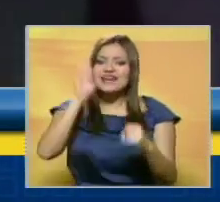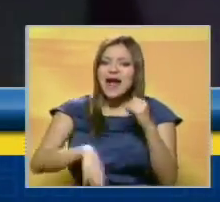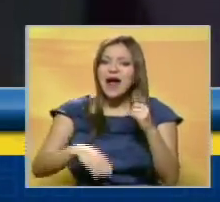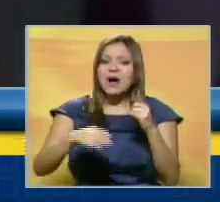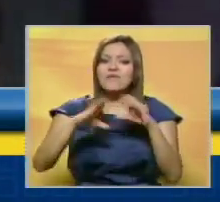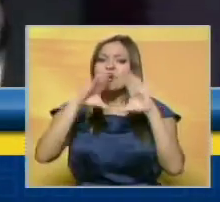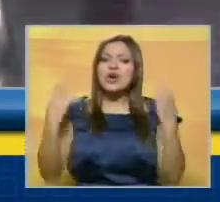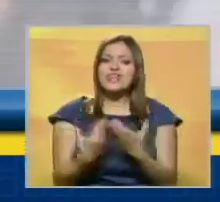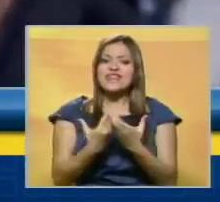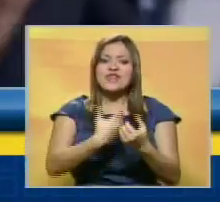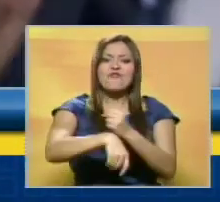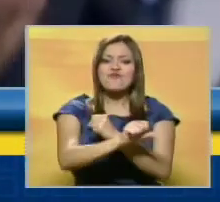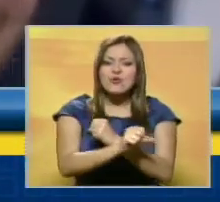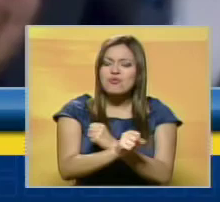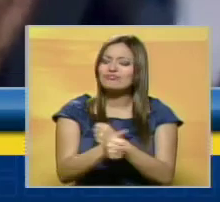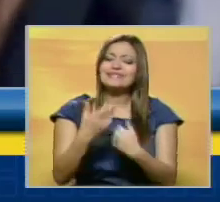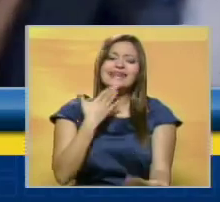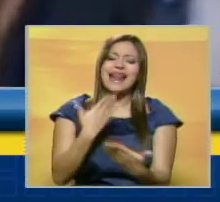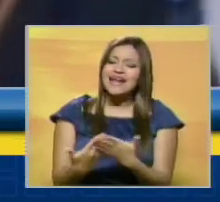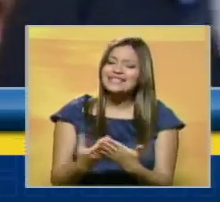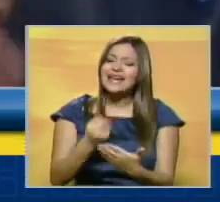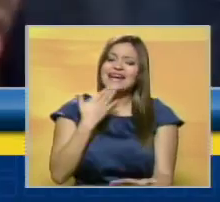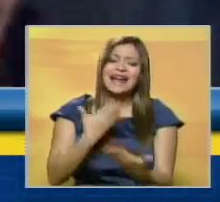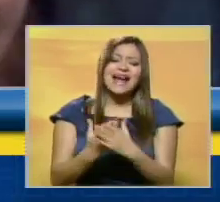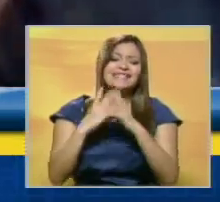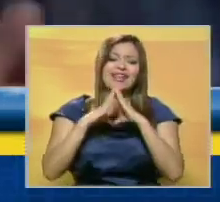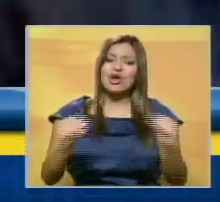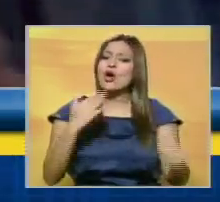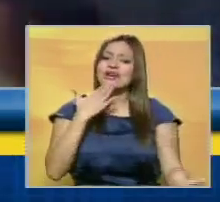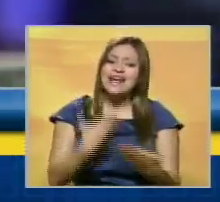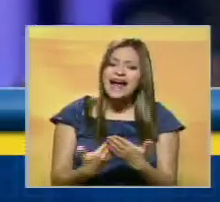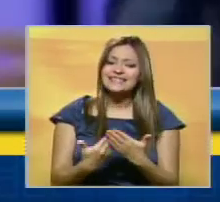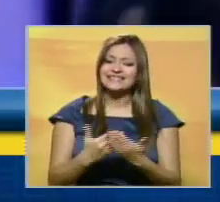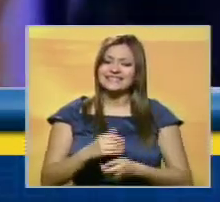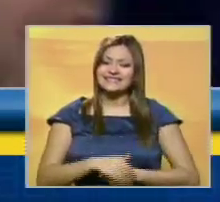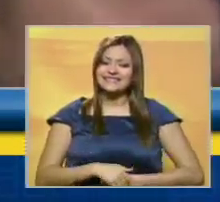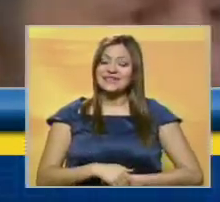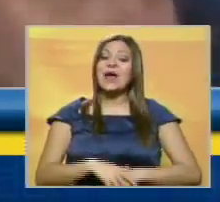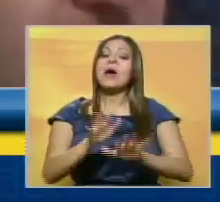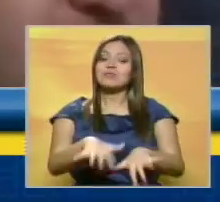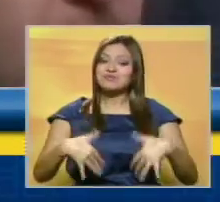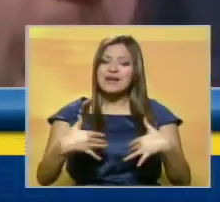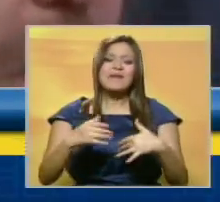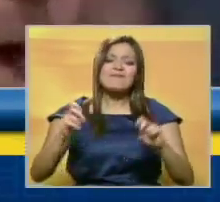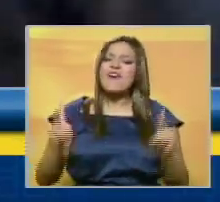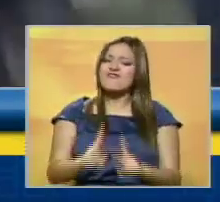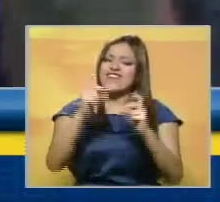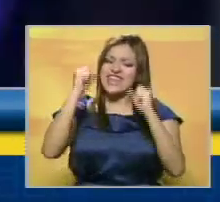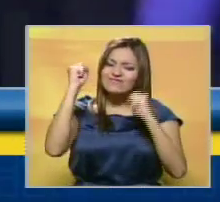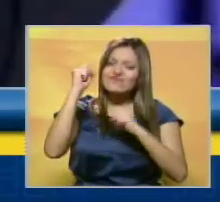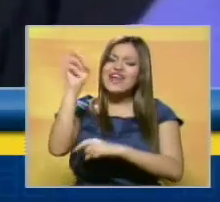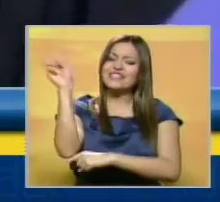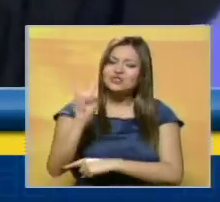fútbol. Gracias a todos, gracias. ¡Viva Venezuela!